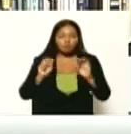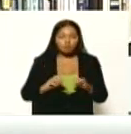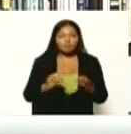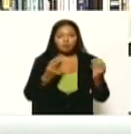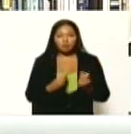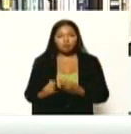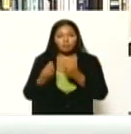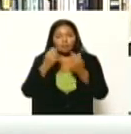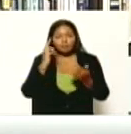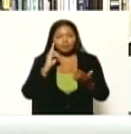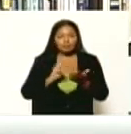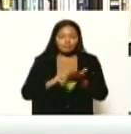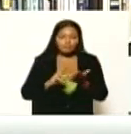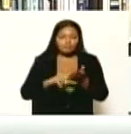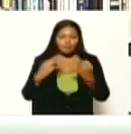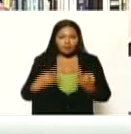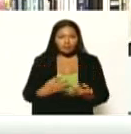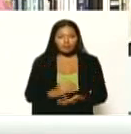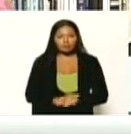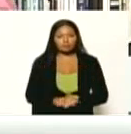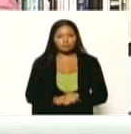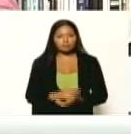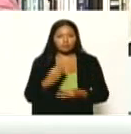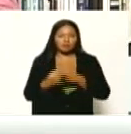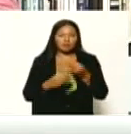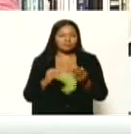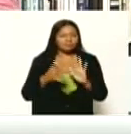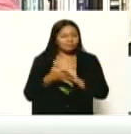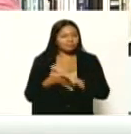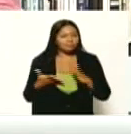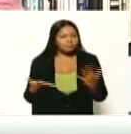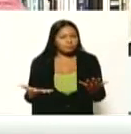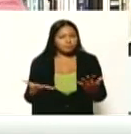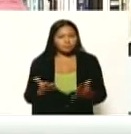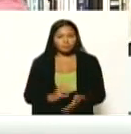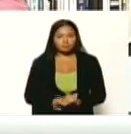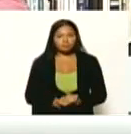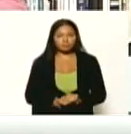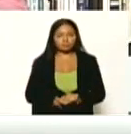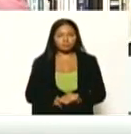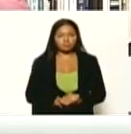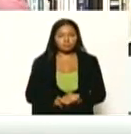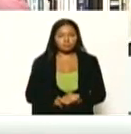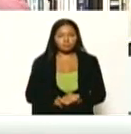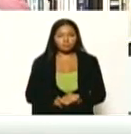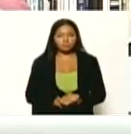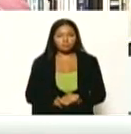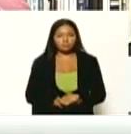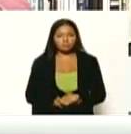de la economía real. Y eso ha generado, bueno, gigantescos